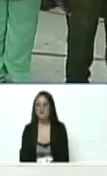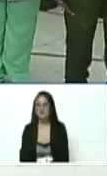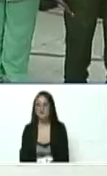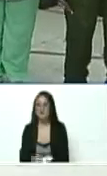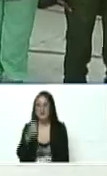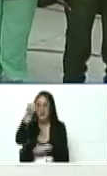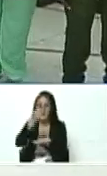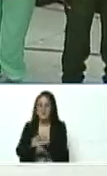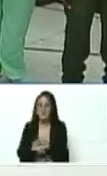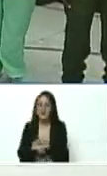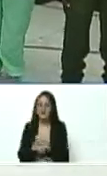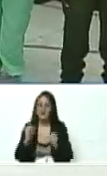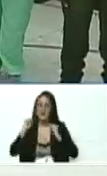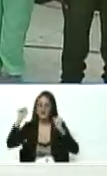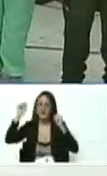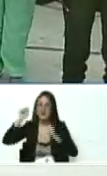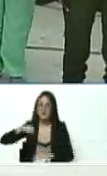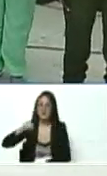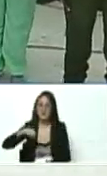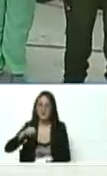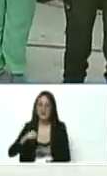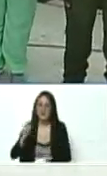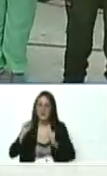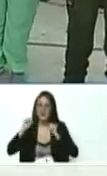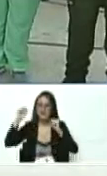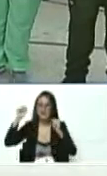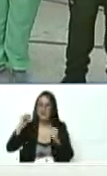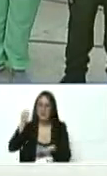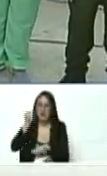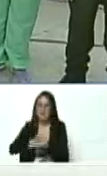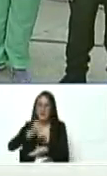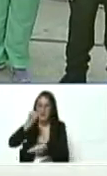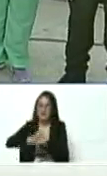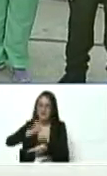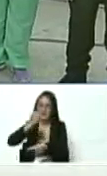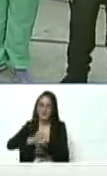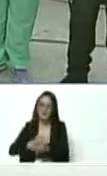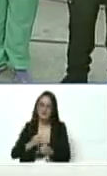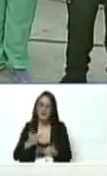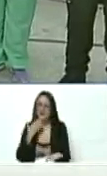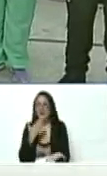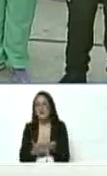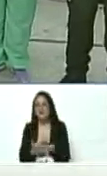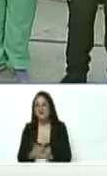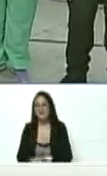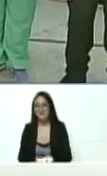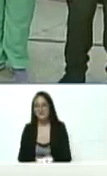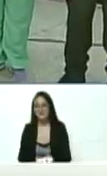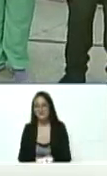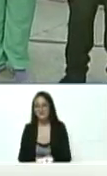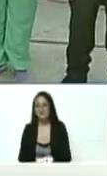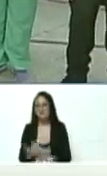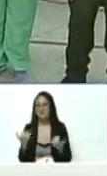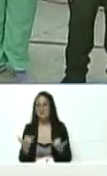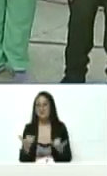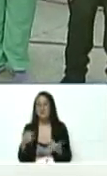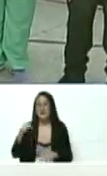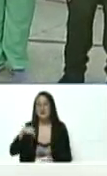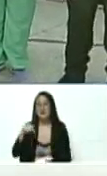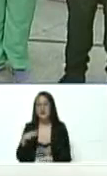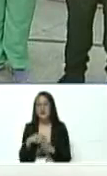Amén, venceremos, venceremos, amén, amén, venceremos, gracias. Bueno, desde Llano Seco está